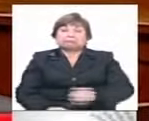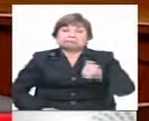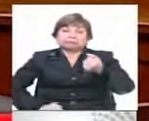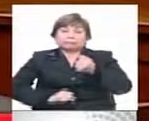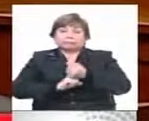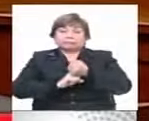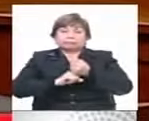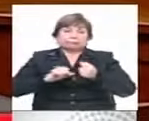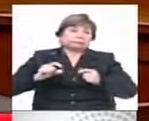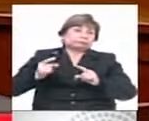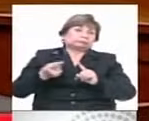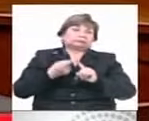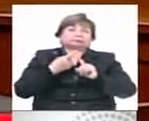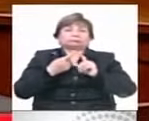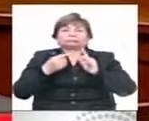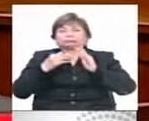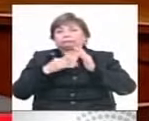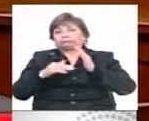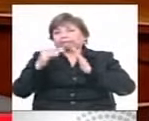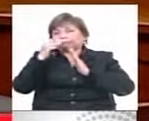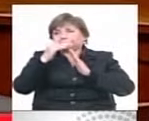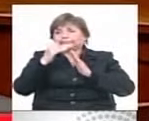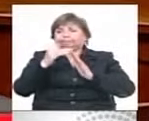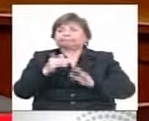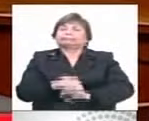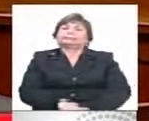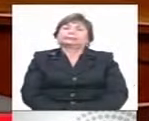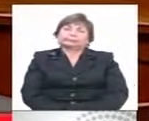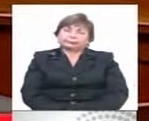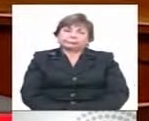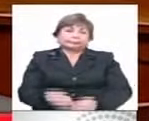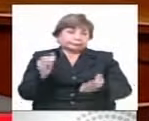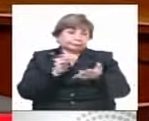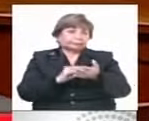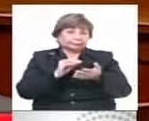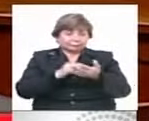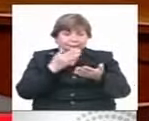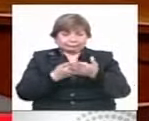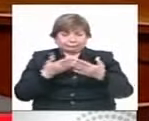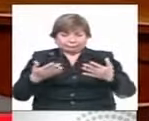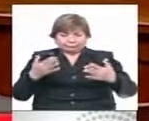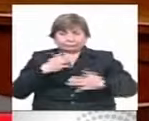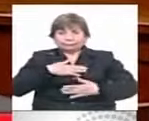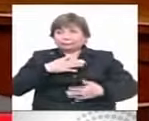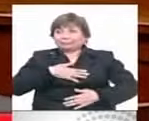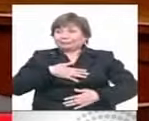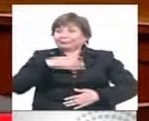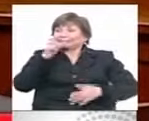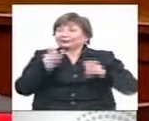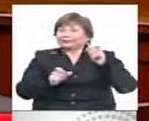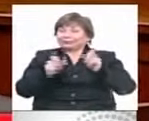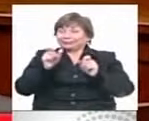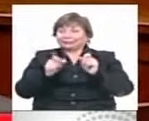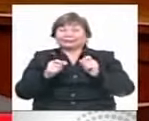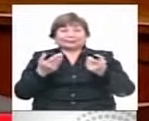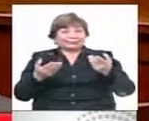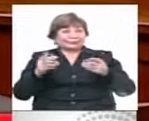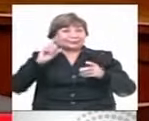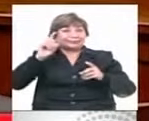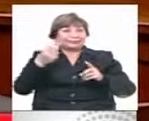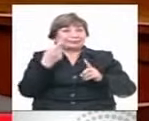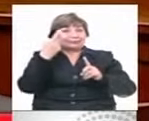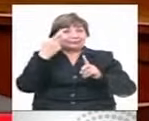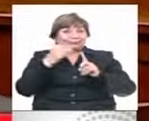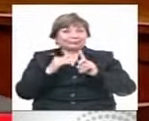Fortalecimiento del primer nivel de atención. Vamos a incrementar los recursos humanos de salud calificados en el primer nivel de